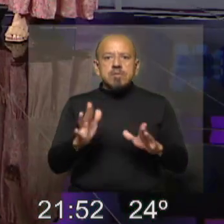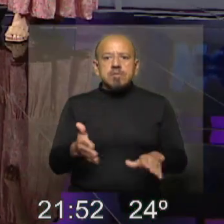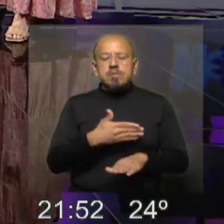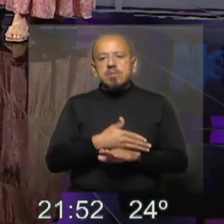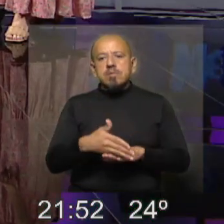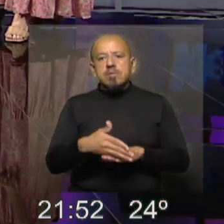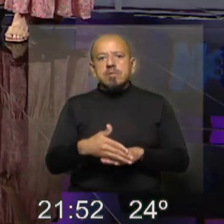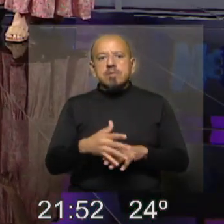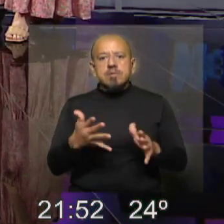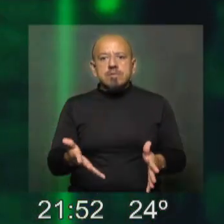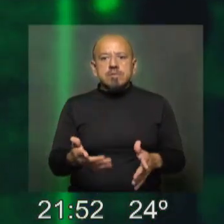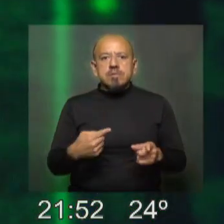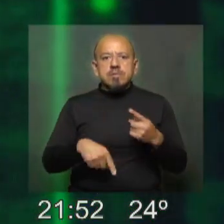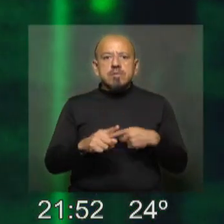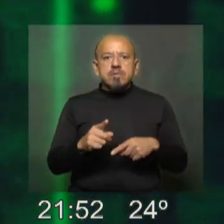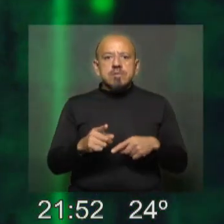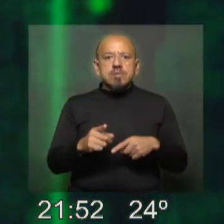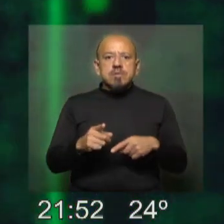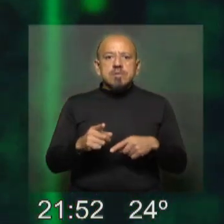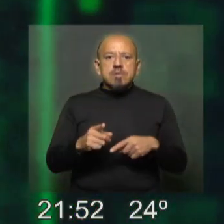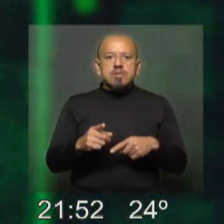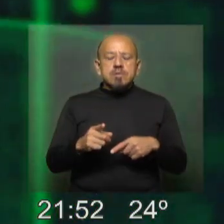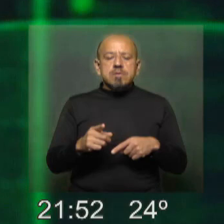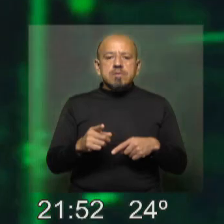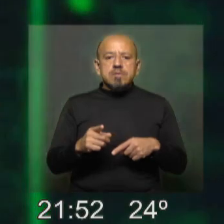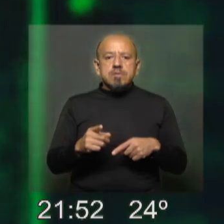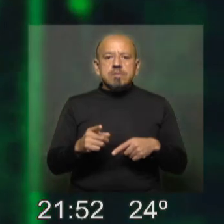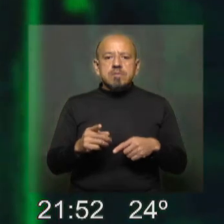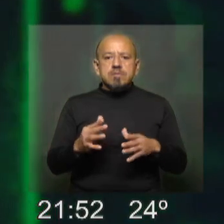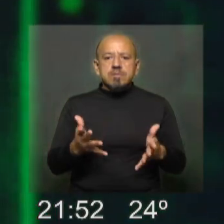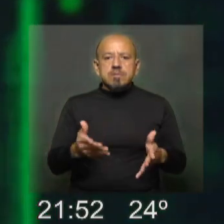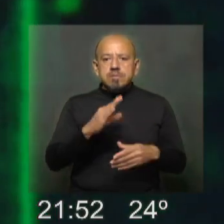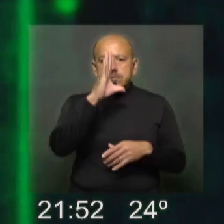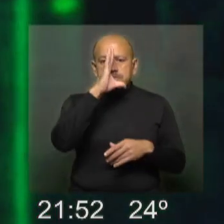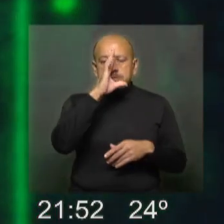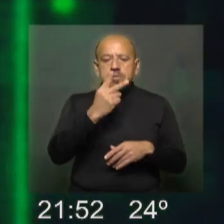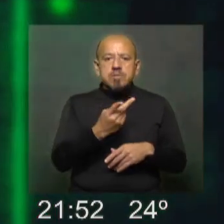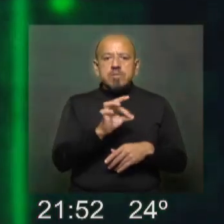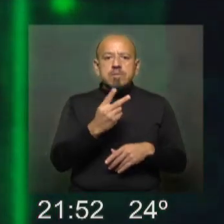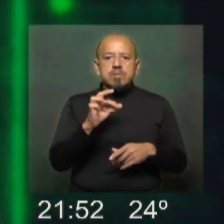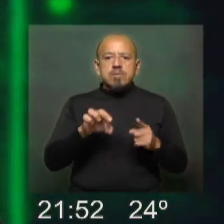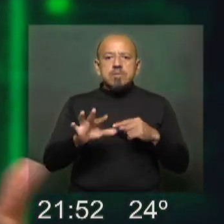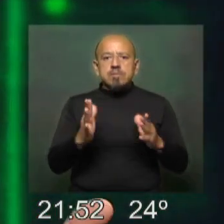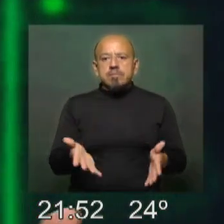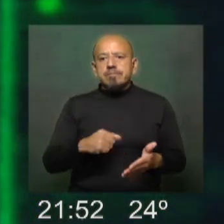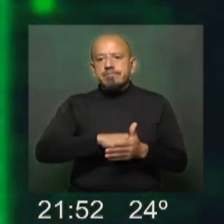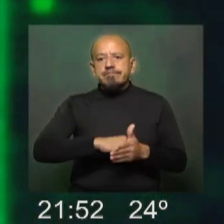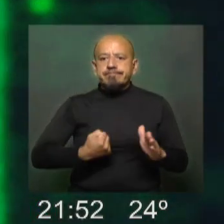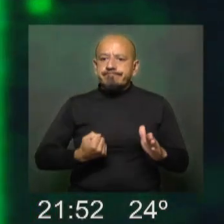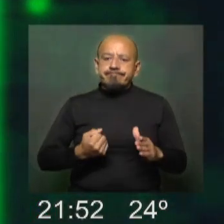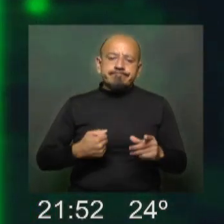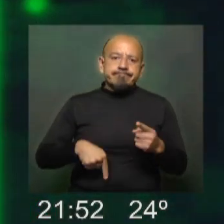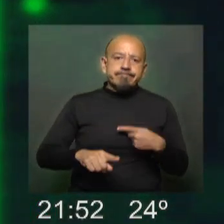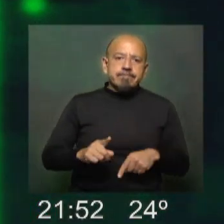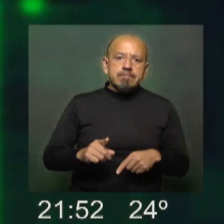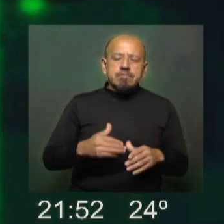verdad? Sí. Ando clarito para hacer las cuentas, ¿viste? Entonces, bueno, febrero de 2020 decidimos eso. Se pospuso todo por razones obvias.